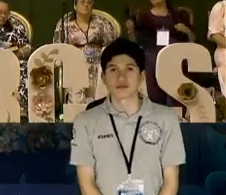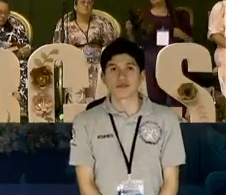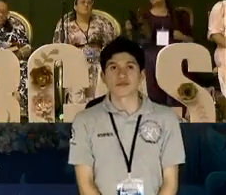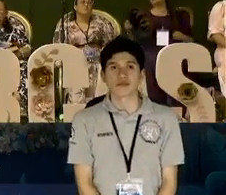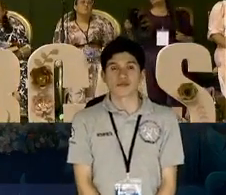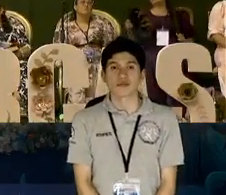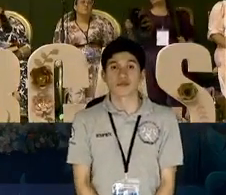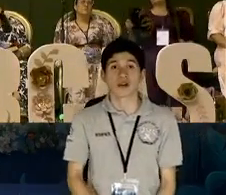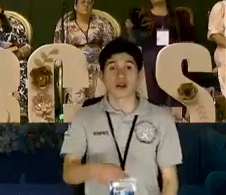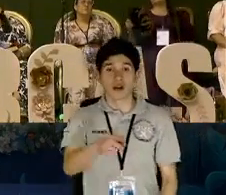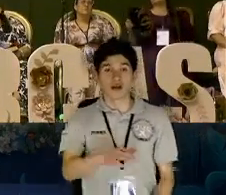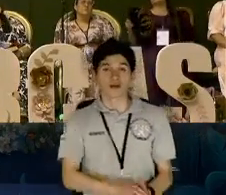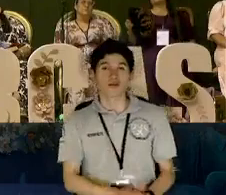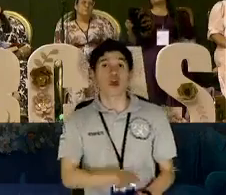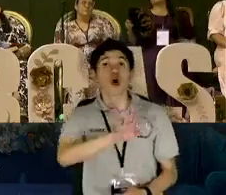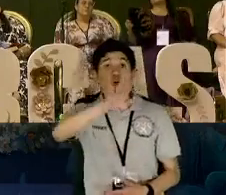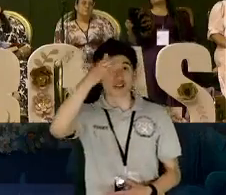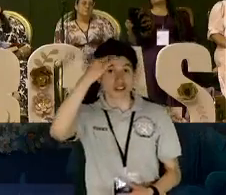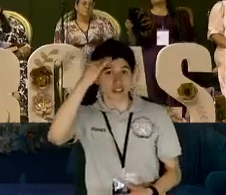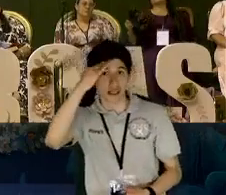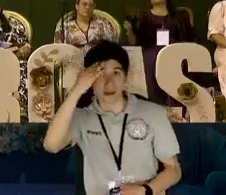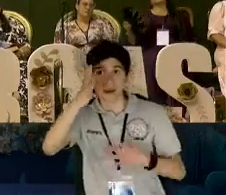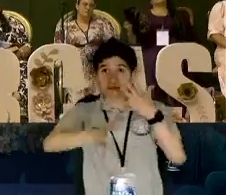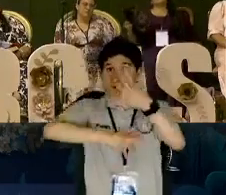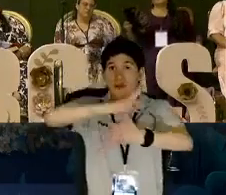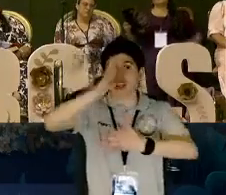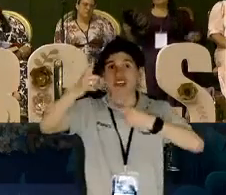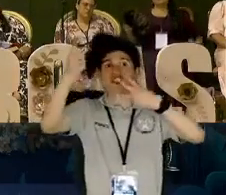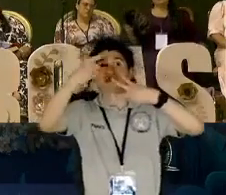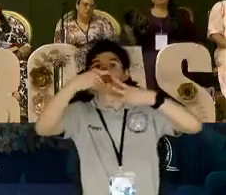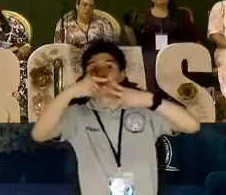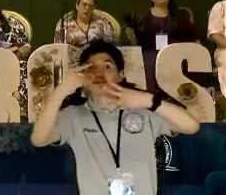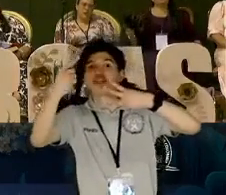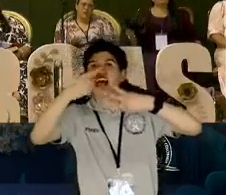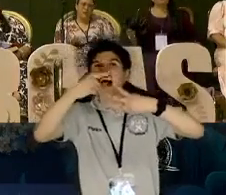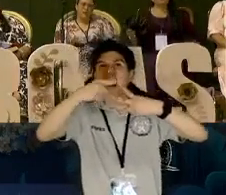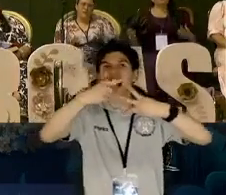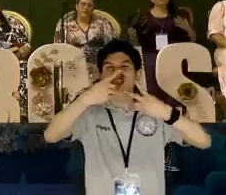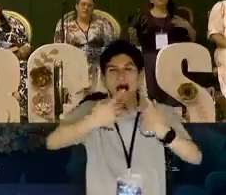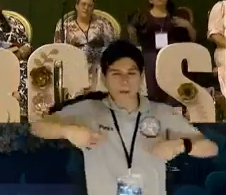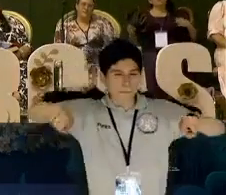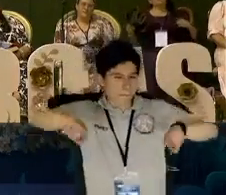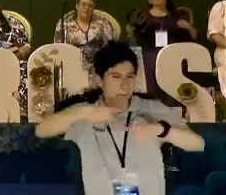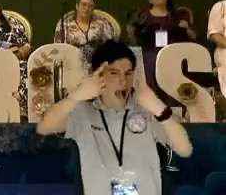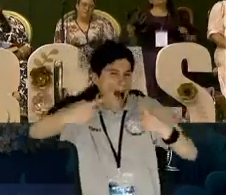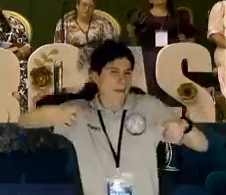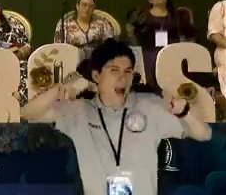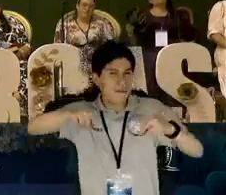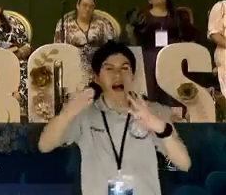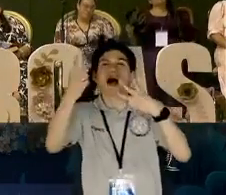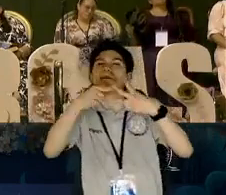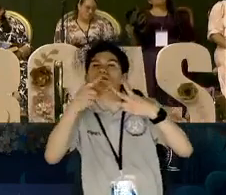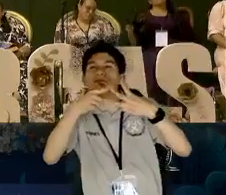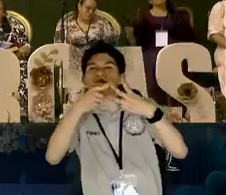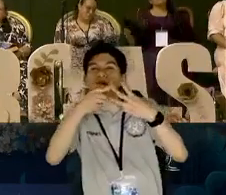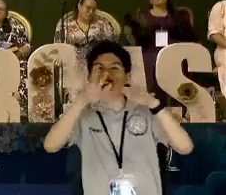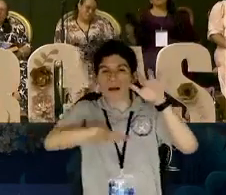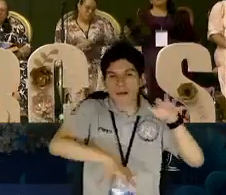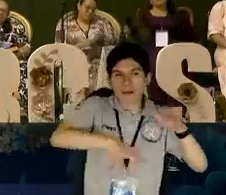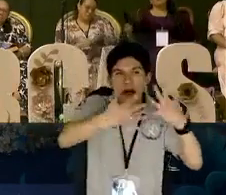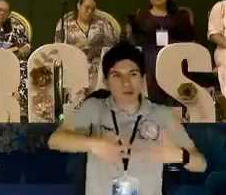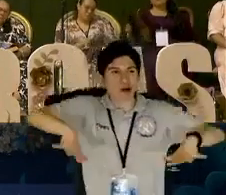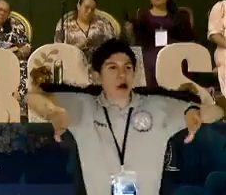canción requiere de ritmo, armonía y melodía. Y entonces cuando hablamos de ritmo, hablamos del